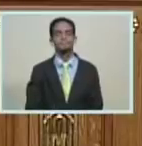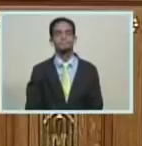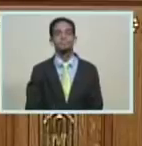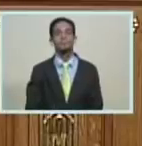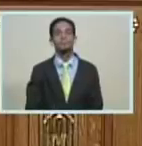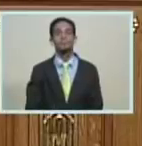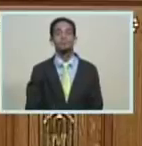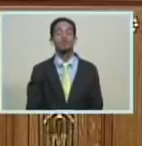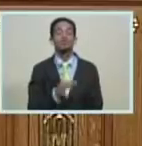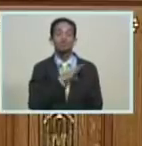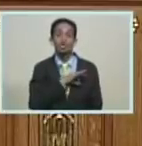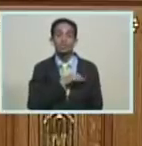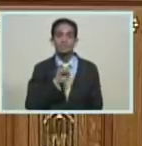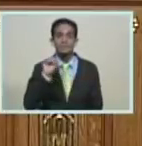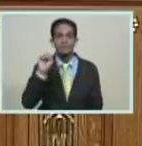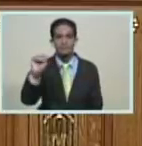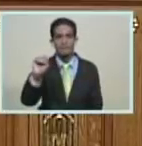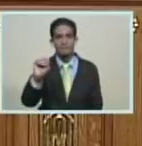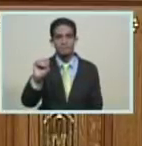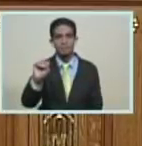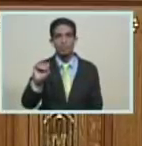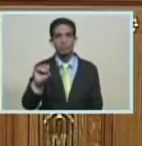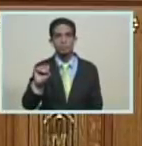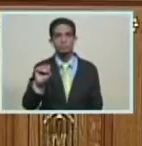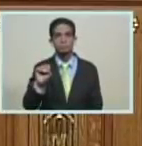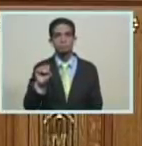nuestro socialismo, el rumbo.